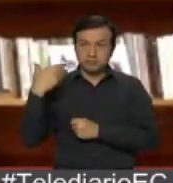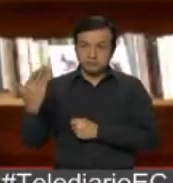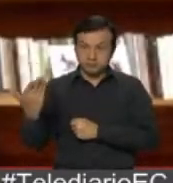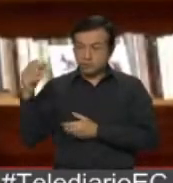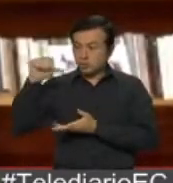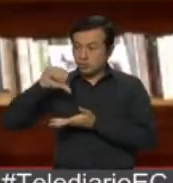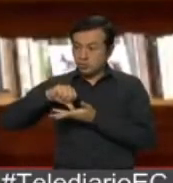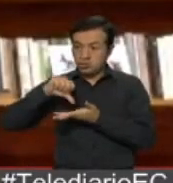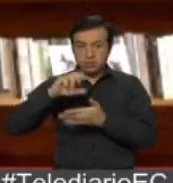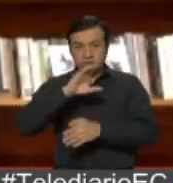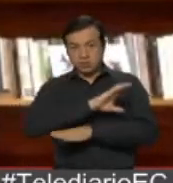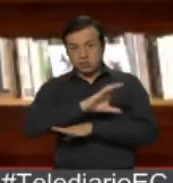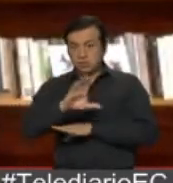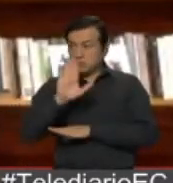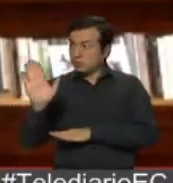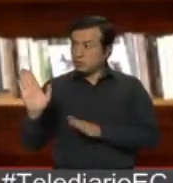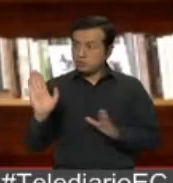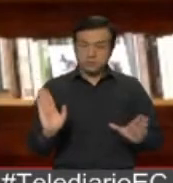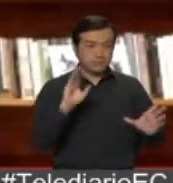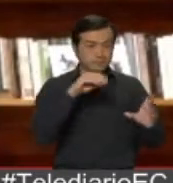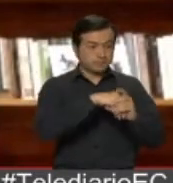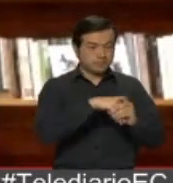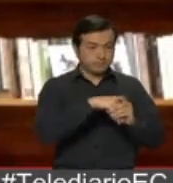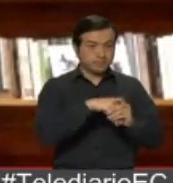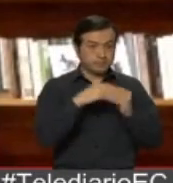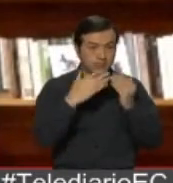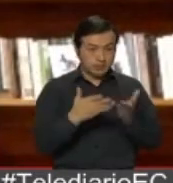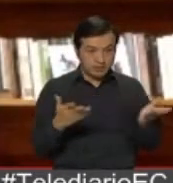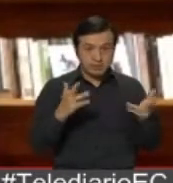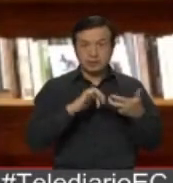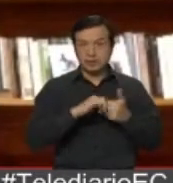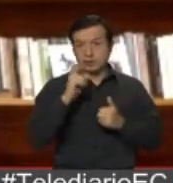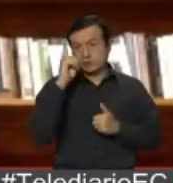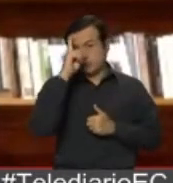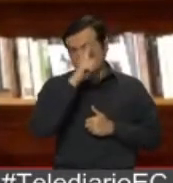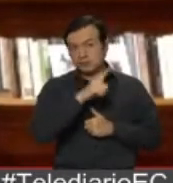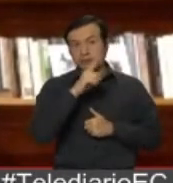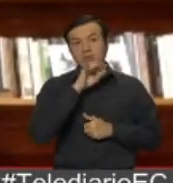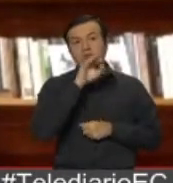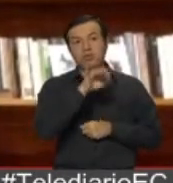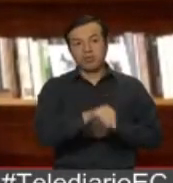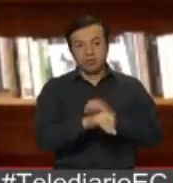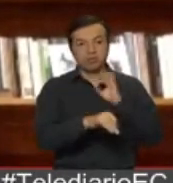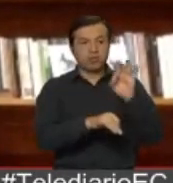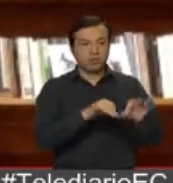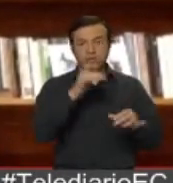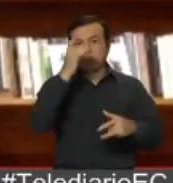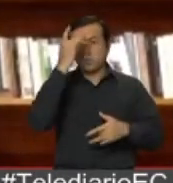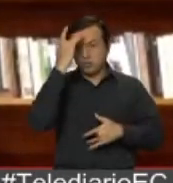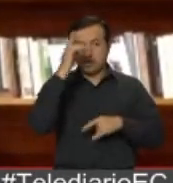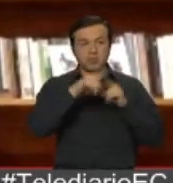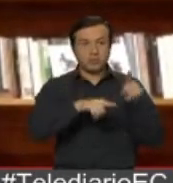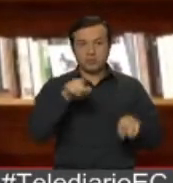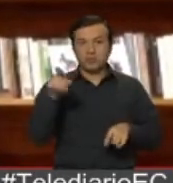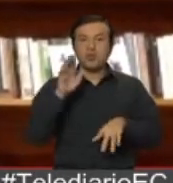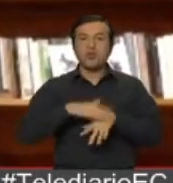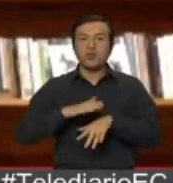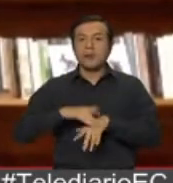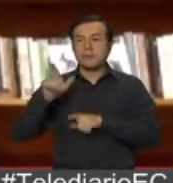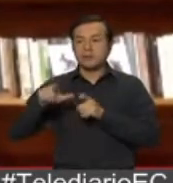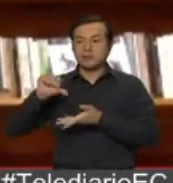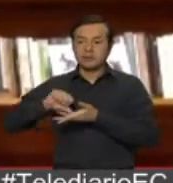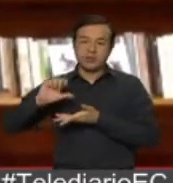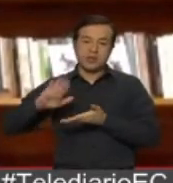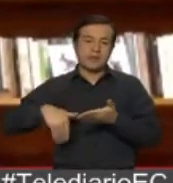y lo urbano, y esto es lo que nos ha generado, por supuesto, estas dificultades. Y en el caso